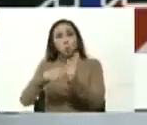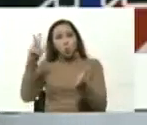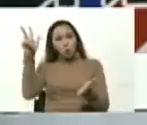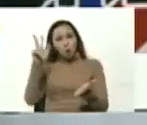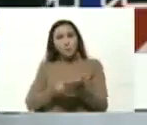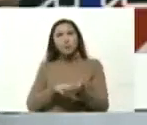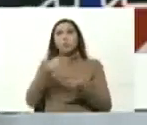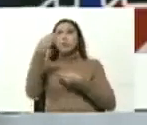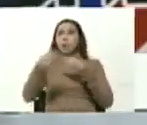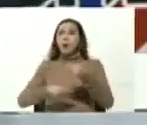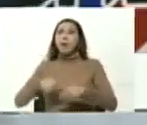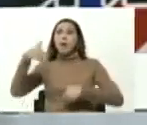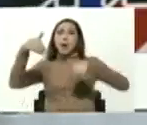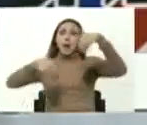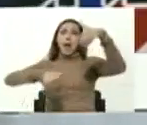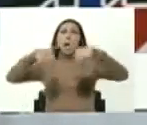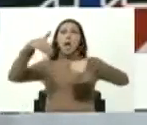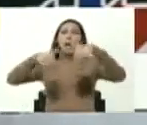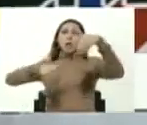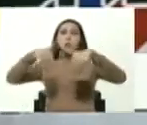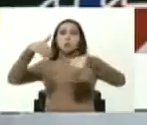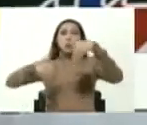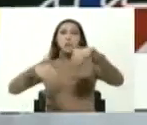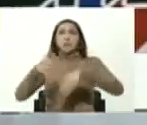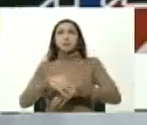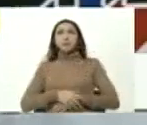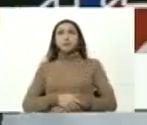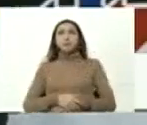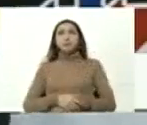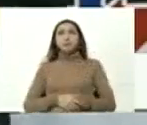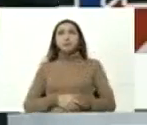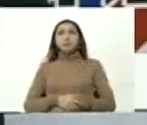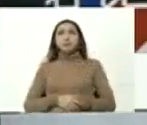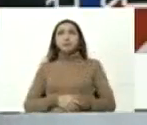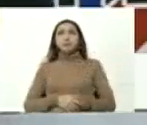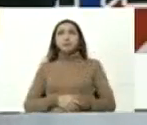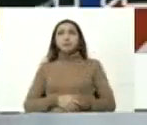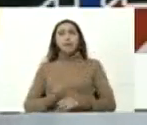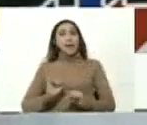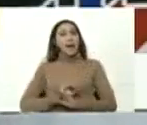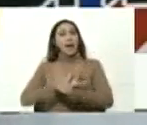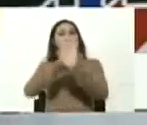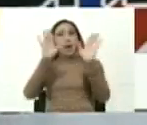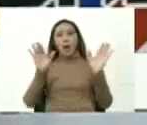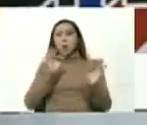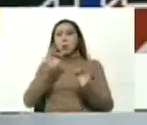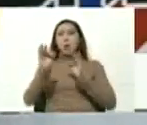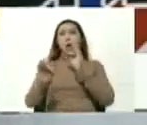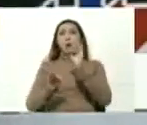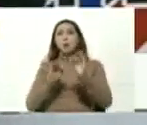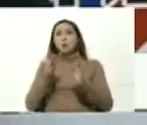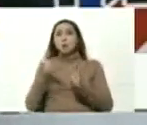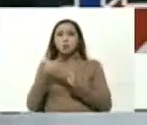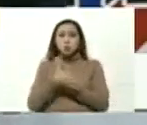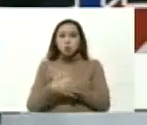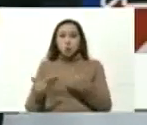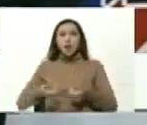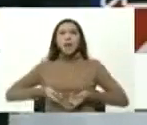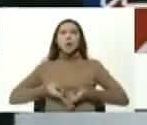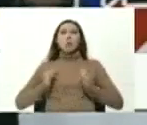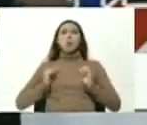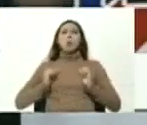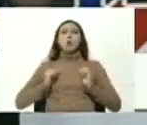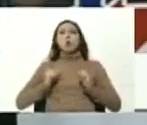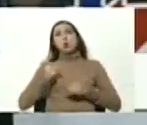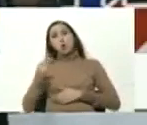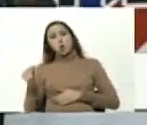para estas elecciones, que estipula muy bien y establece claramente qué es lo permitido y qué es